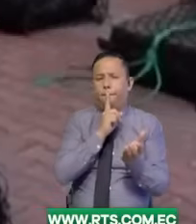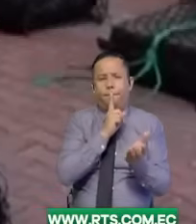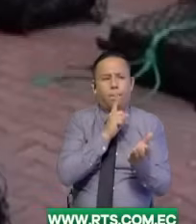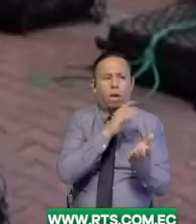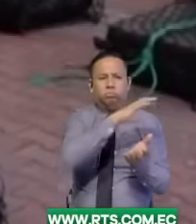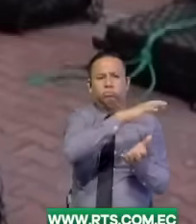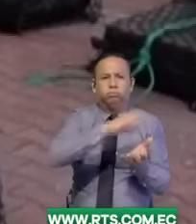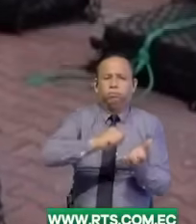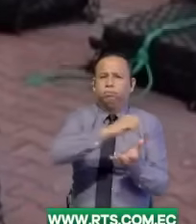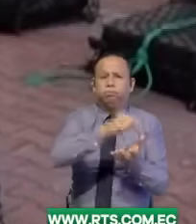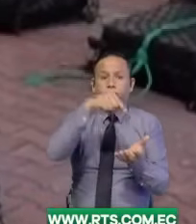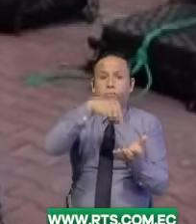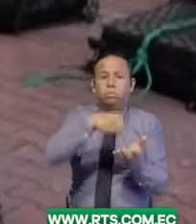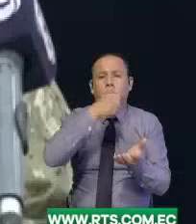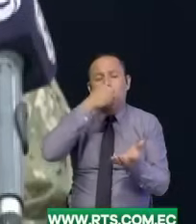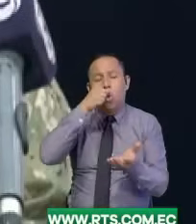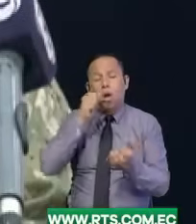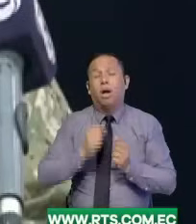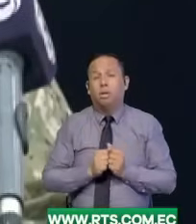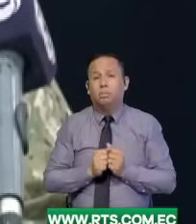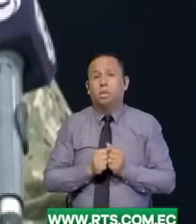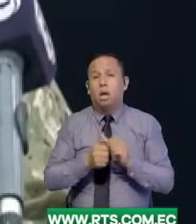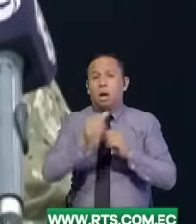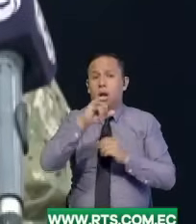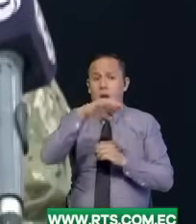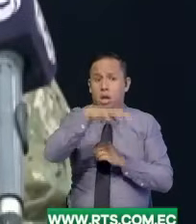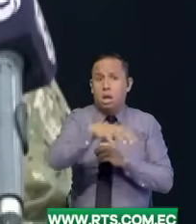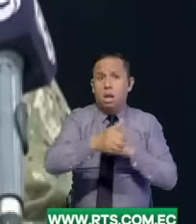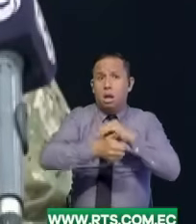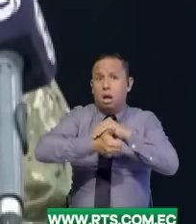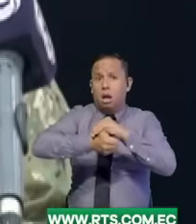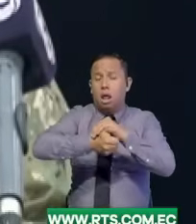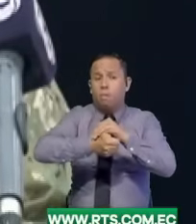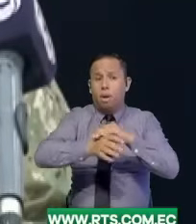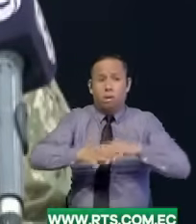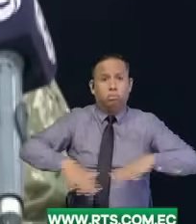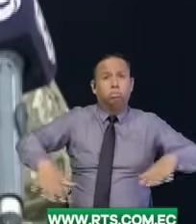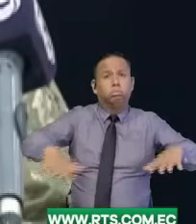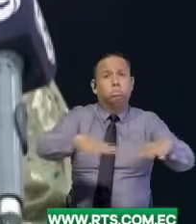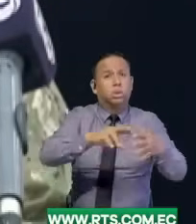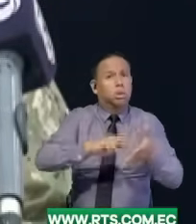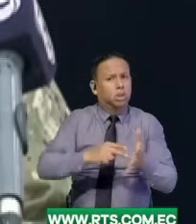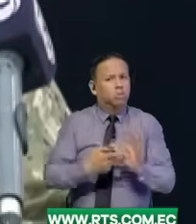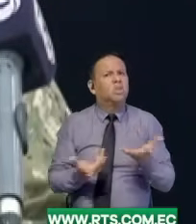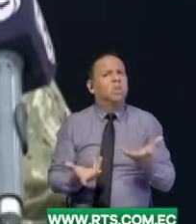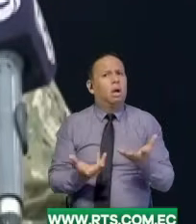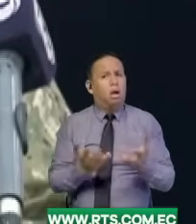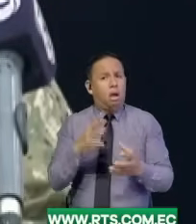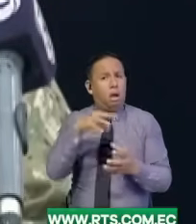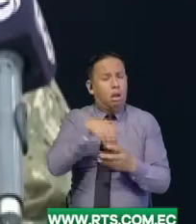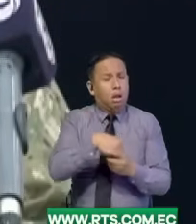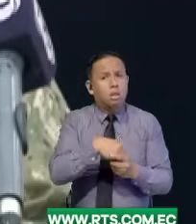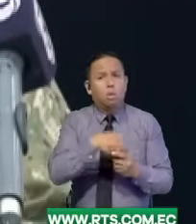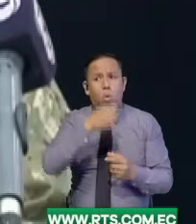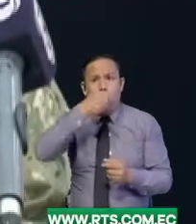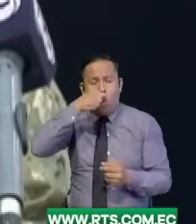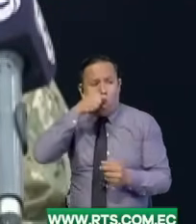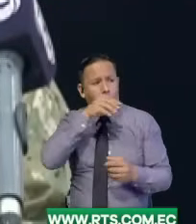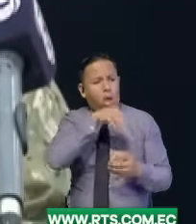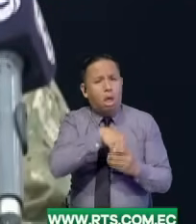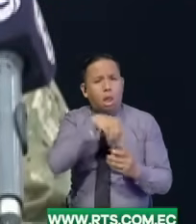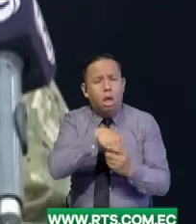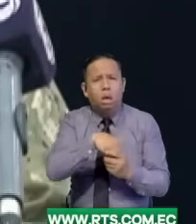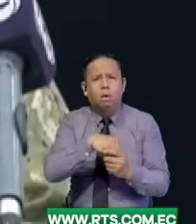del narcotráfico del Pacífico. Galápagos no se ha vuelto una plataforma. En Galápagos no